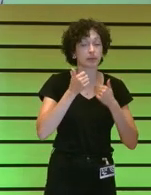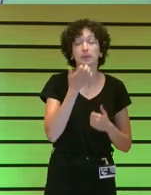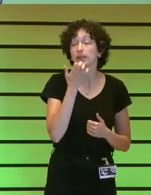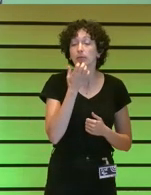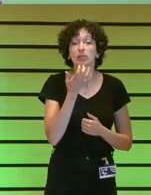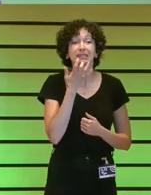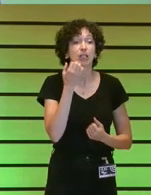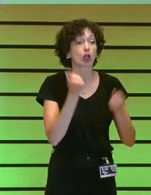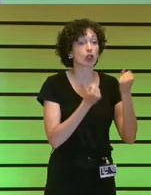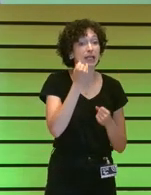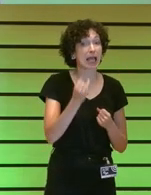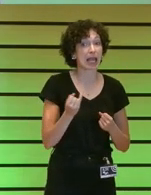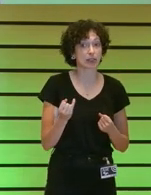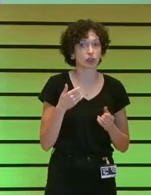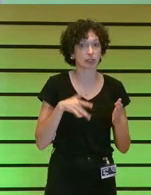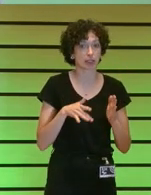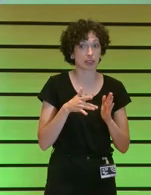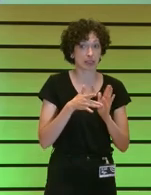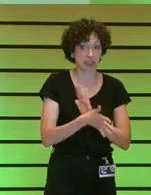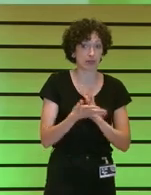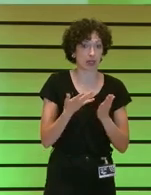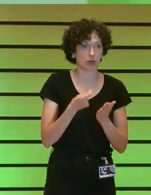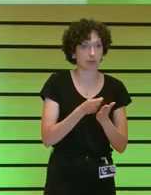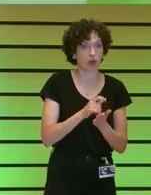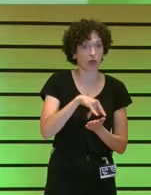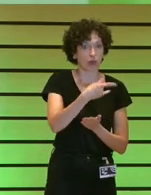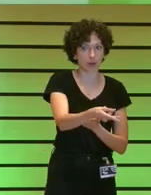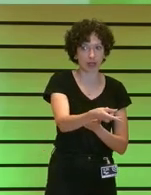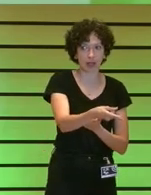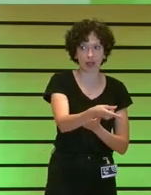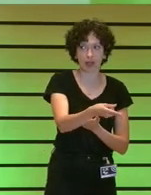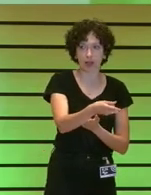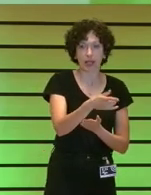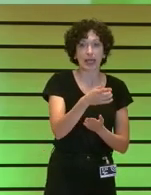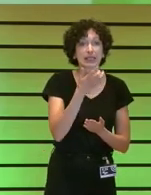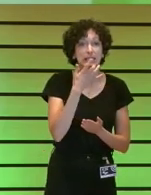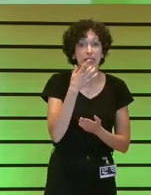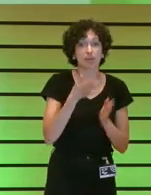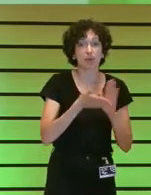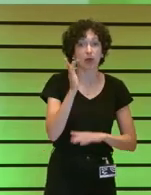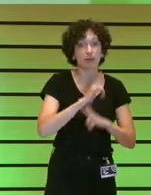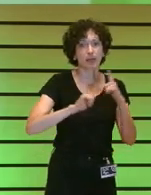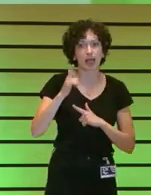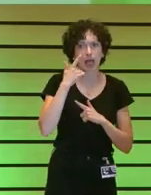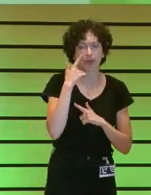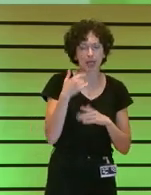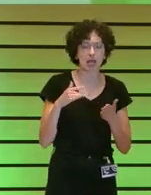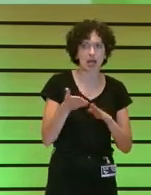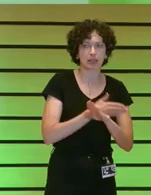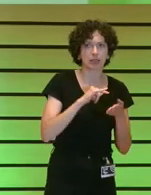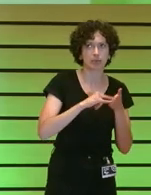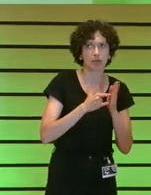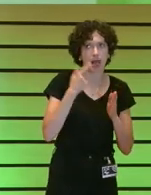coche eléctrico me supone pagar el doble y además me supone tener que hacer un Tetris cada vez que hago un viaje para ver dónde puedo recargar el coche